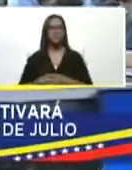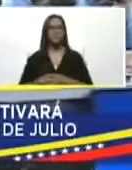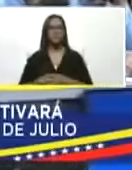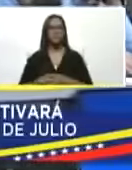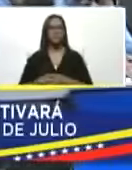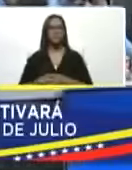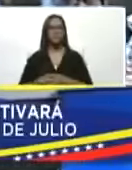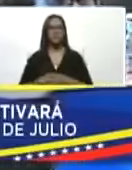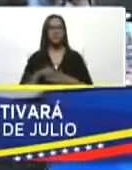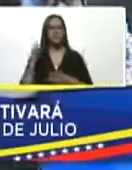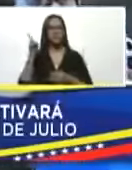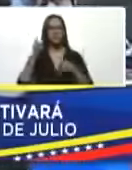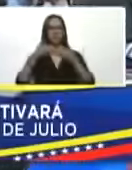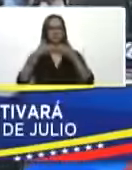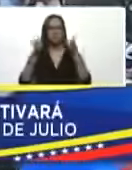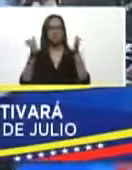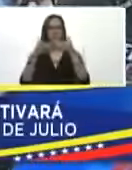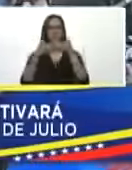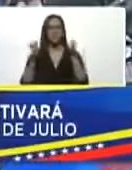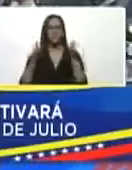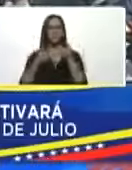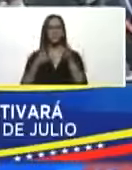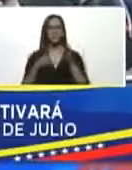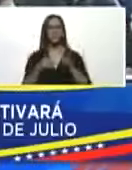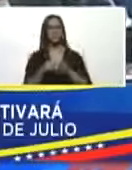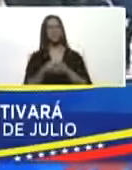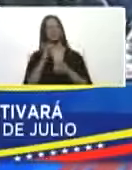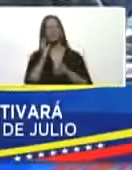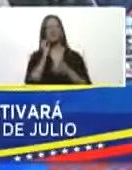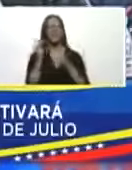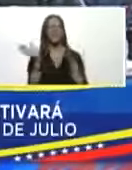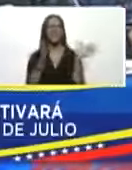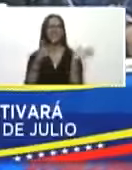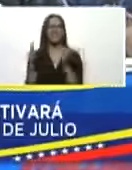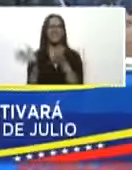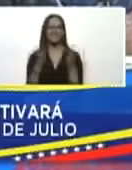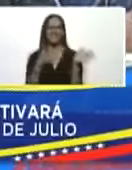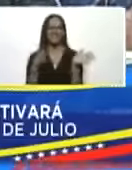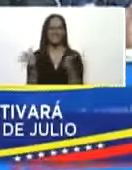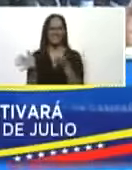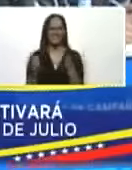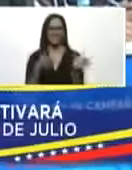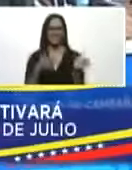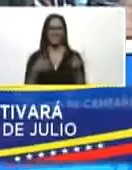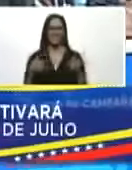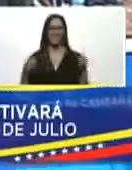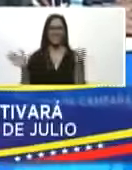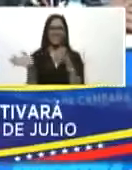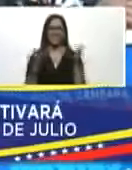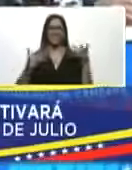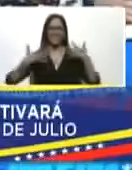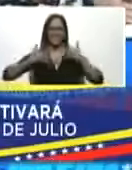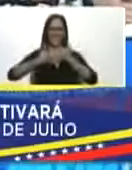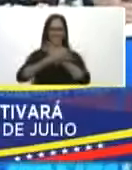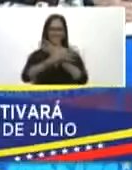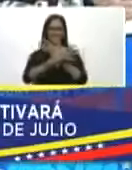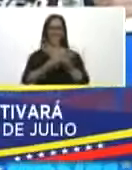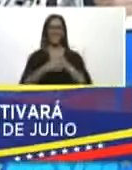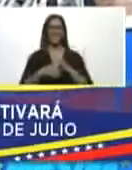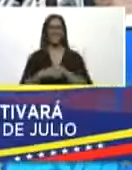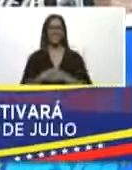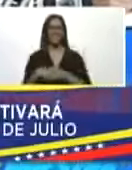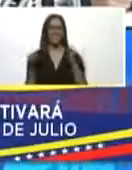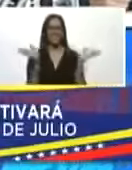Y aquellas también, dice el experto en viento. En viento cruzado. El